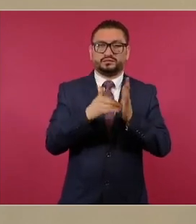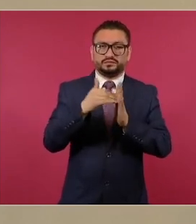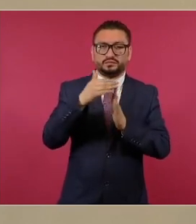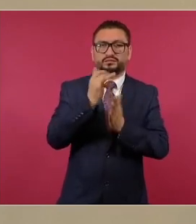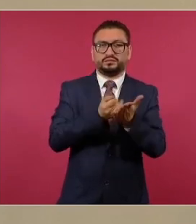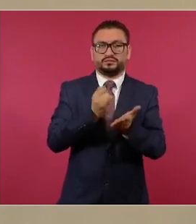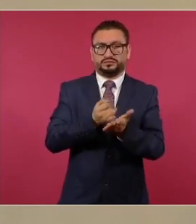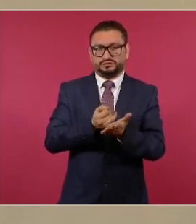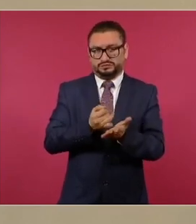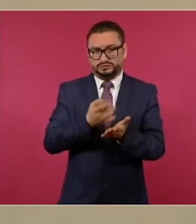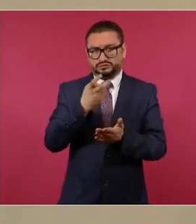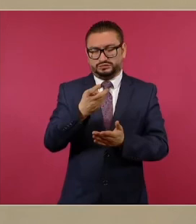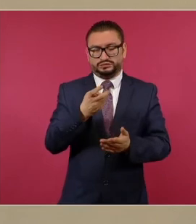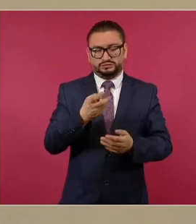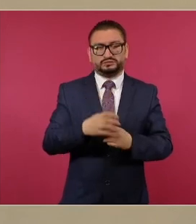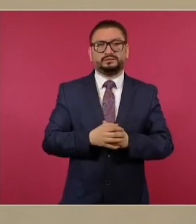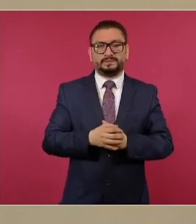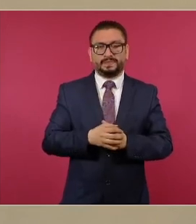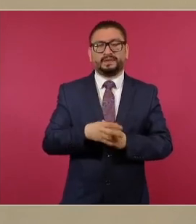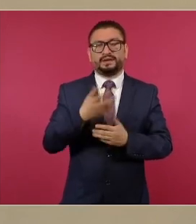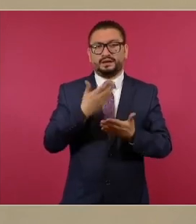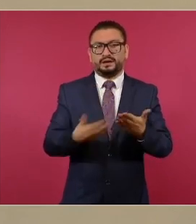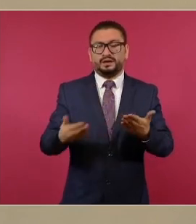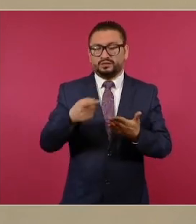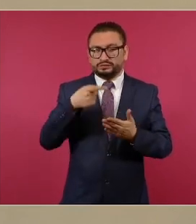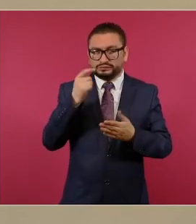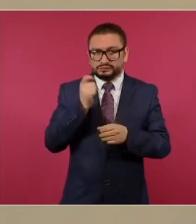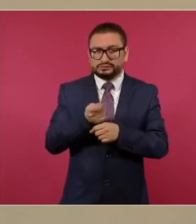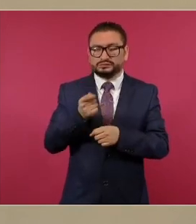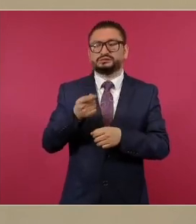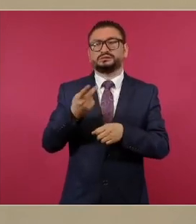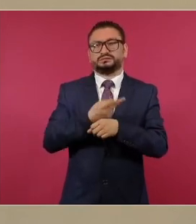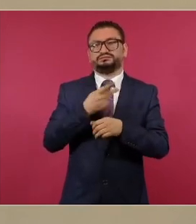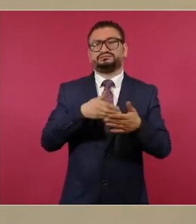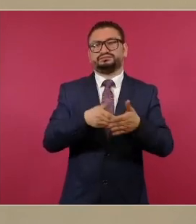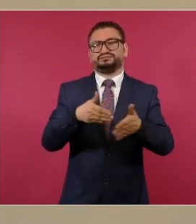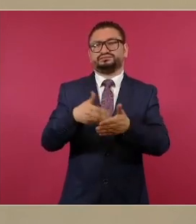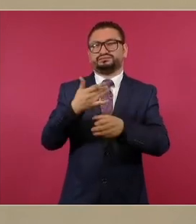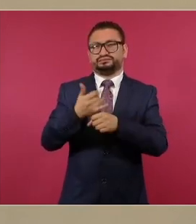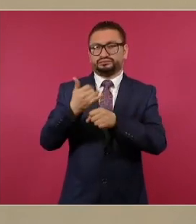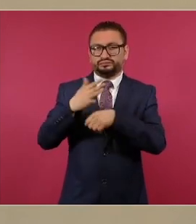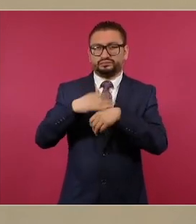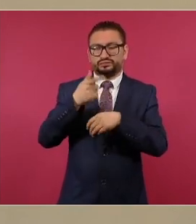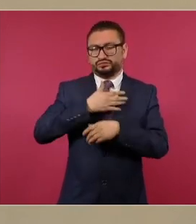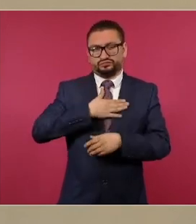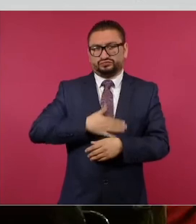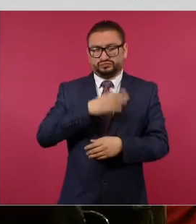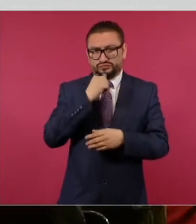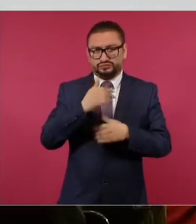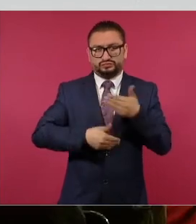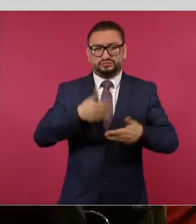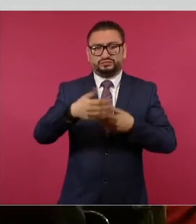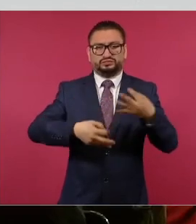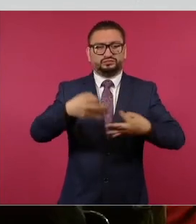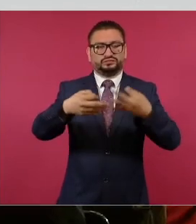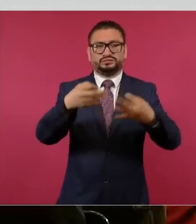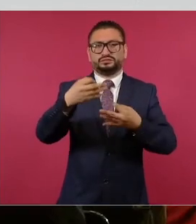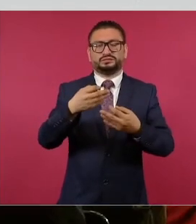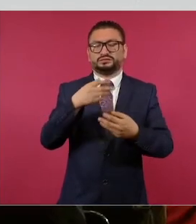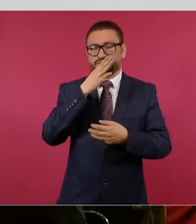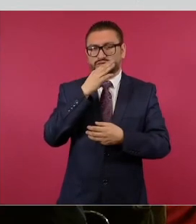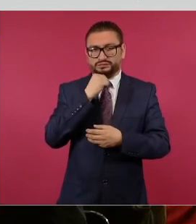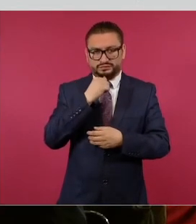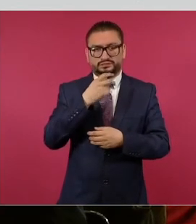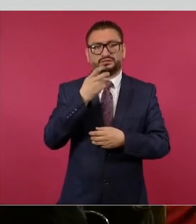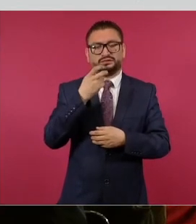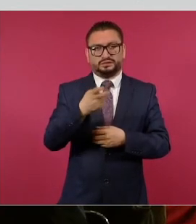fiscales. Esta situación ha generado una serie de obstáculos significativos en el proceso judicial, afectando la